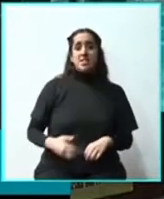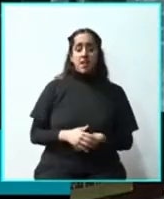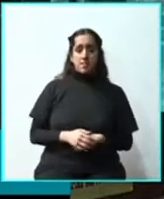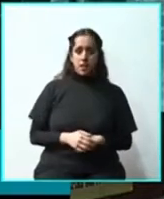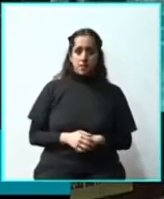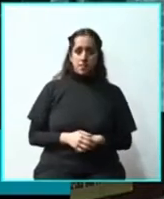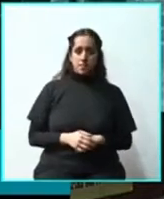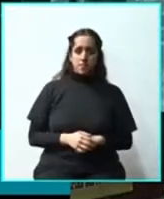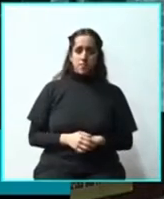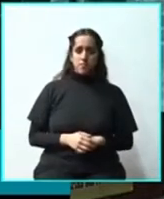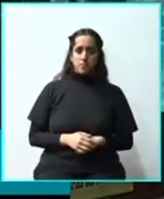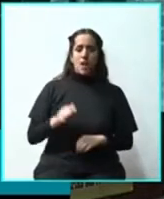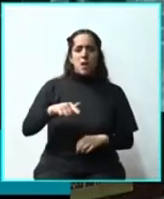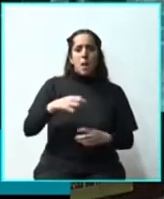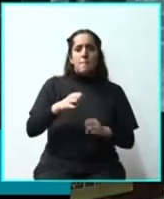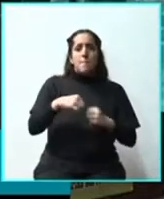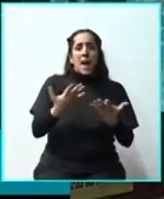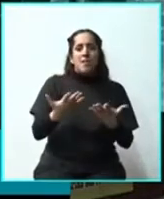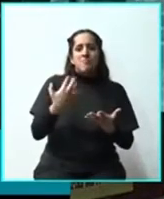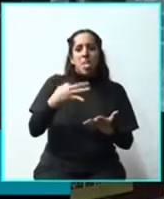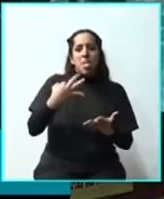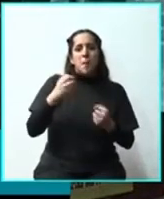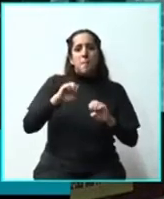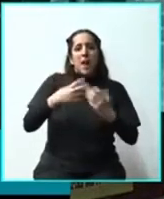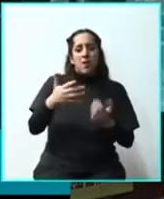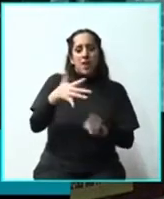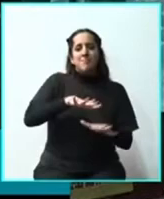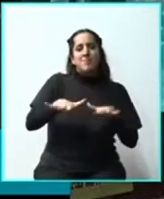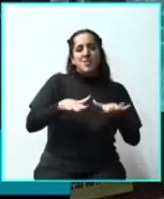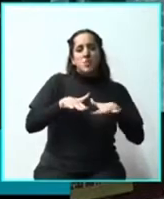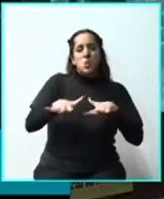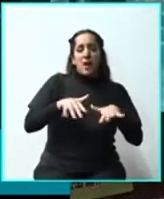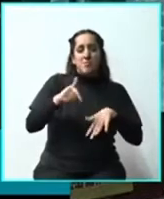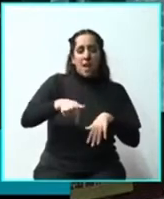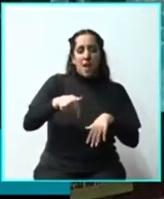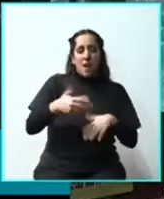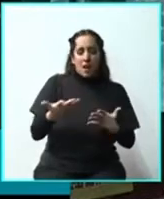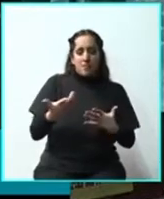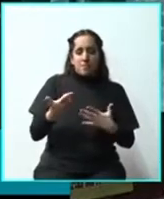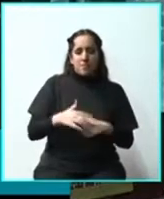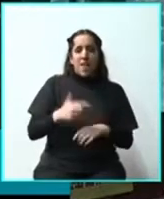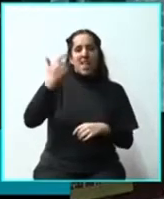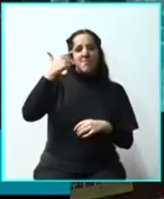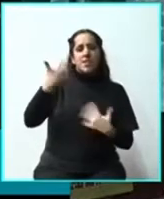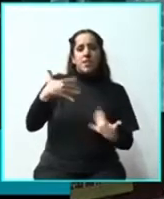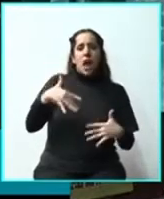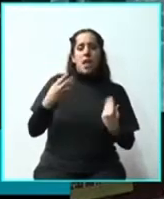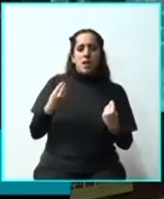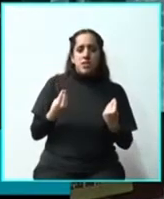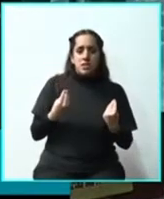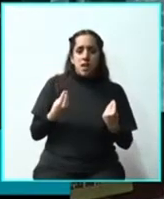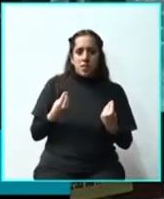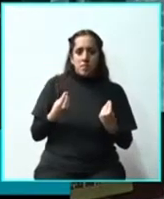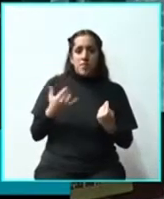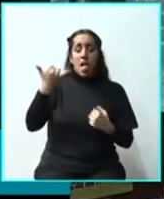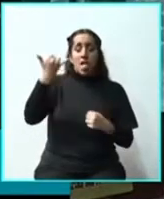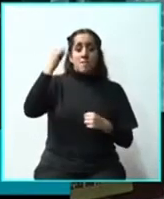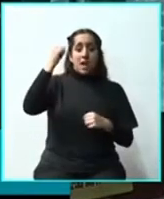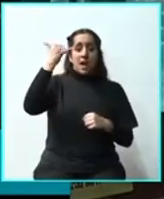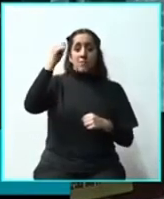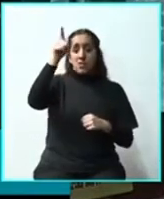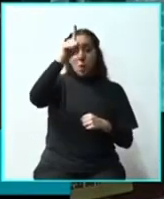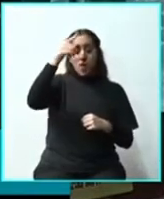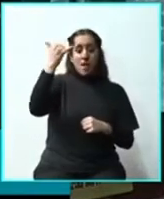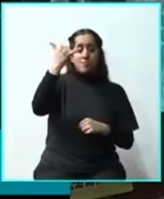viene a mejorar la situación actual en la inteligencia de que la videovigilancia